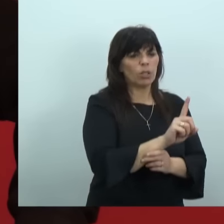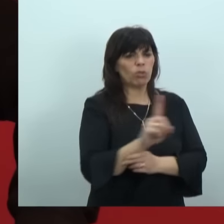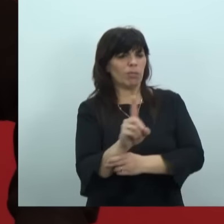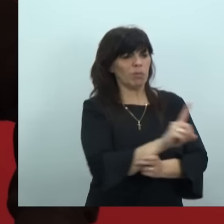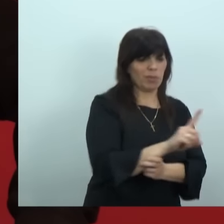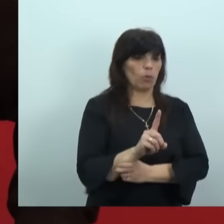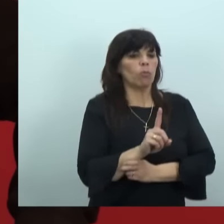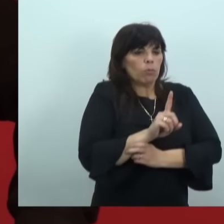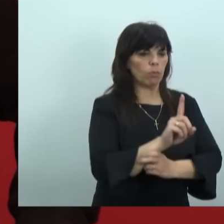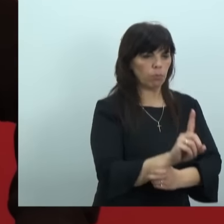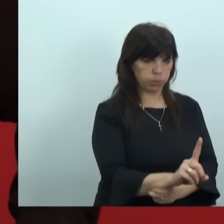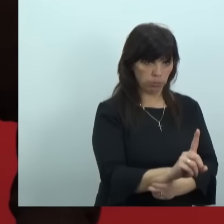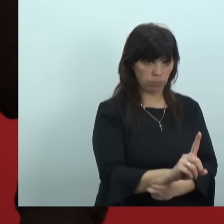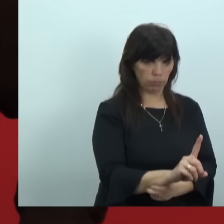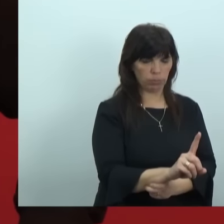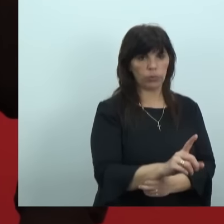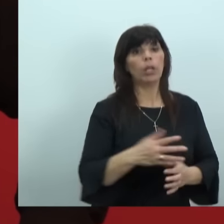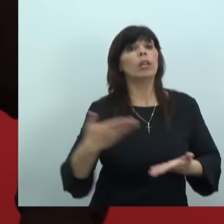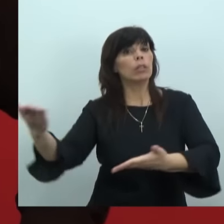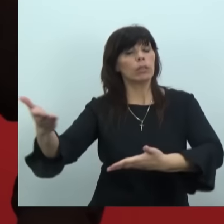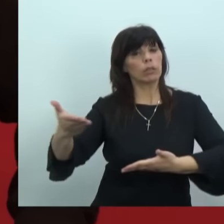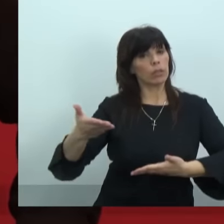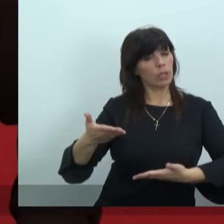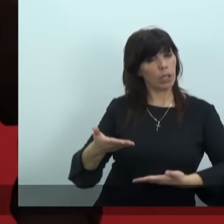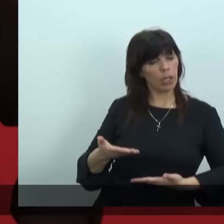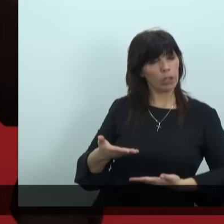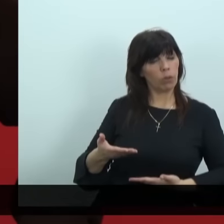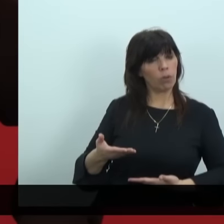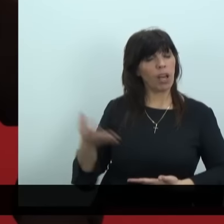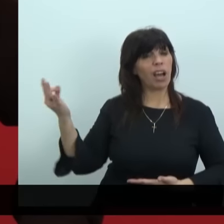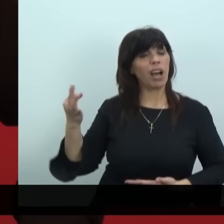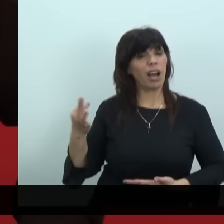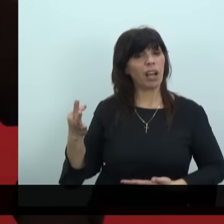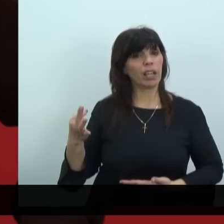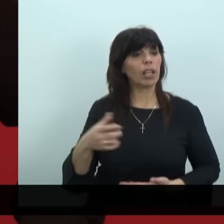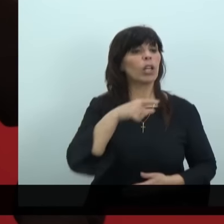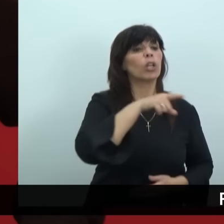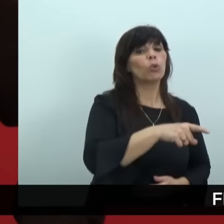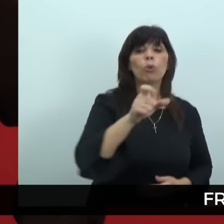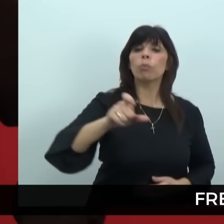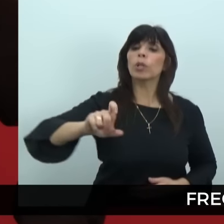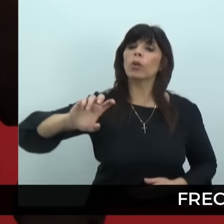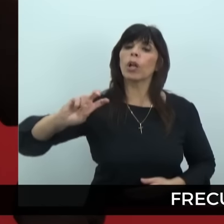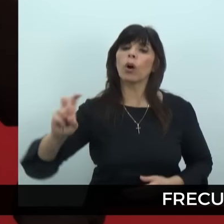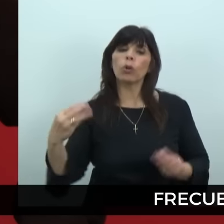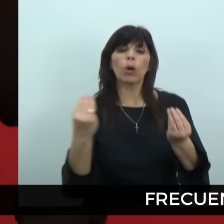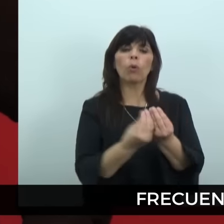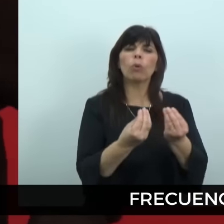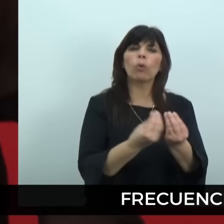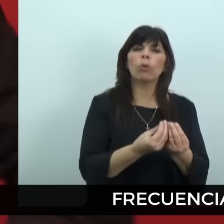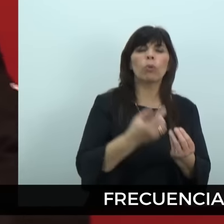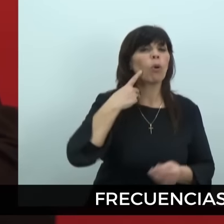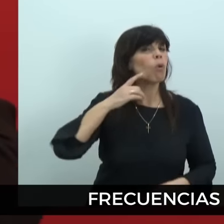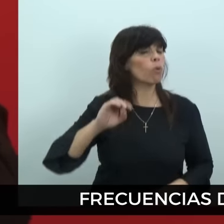Dios te ayuda a comprender con quién puedes estar junto con no. Una promesa de